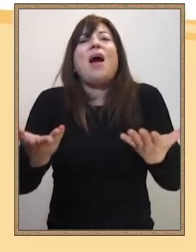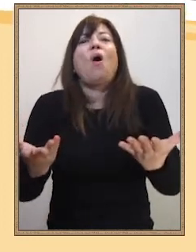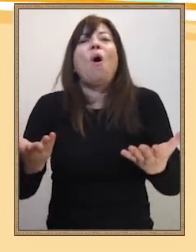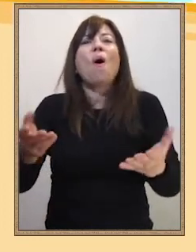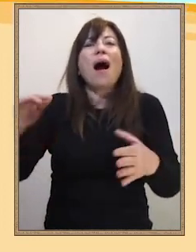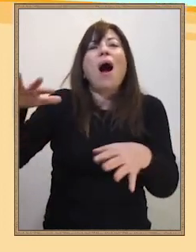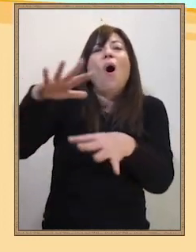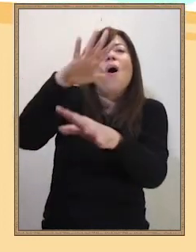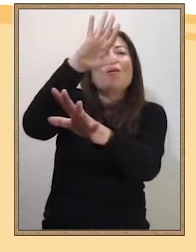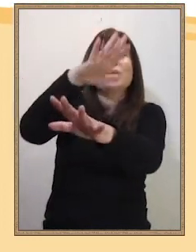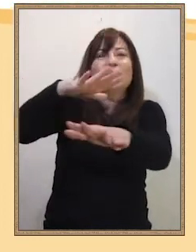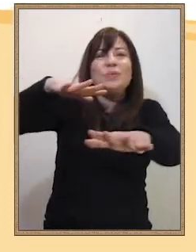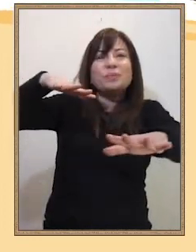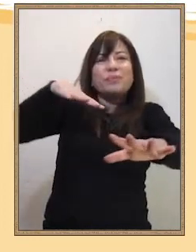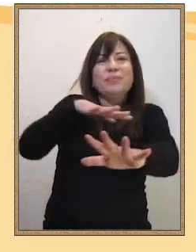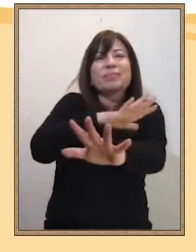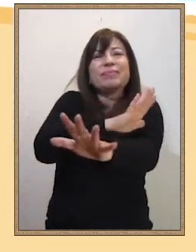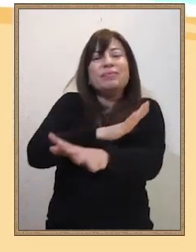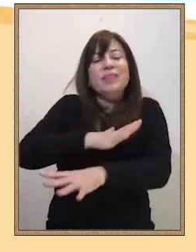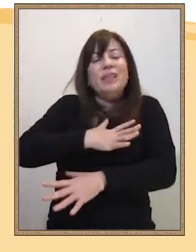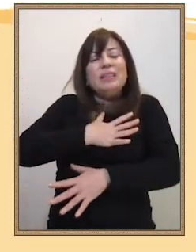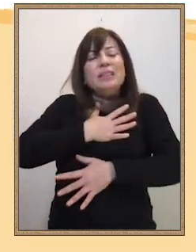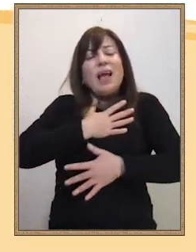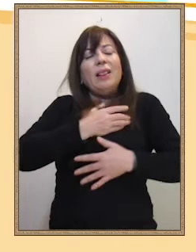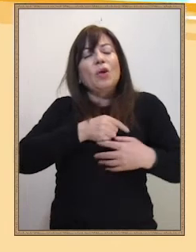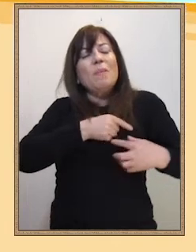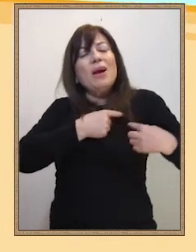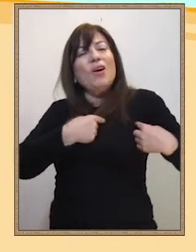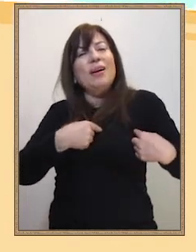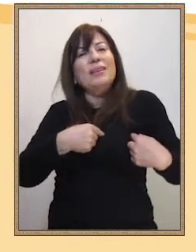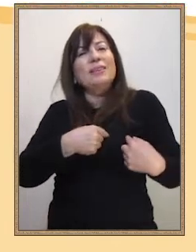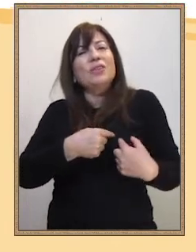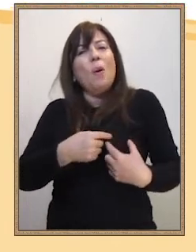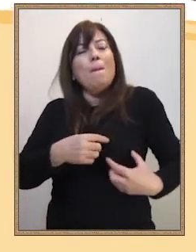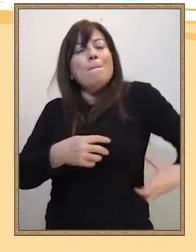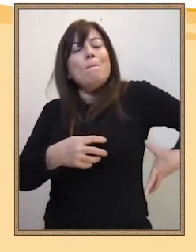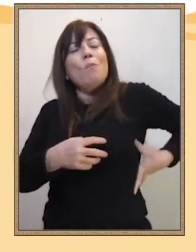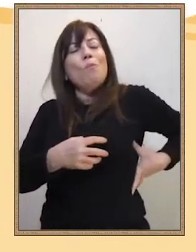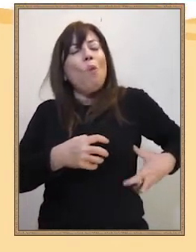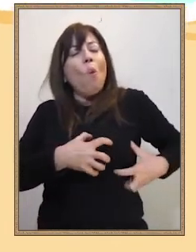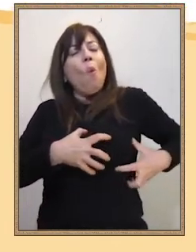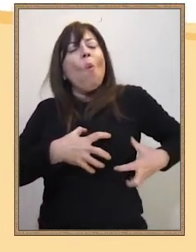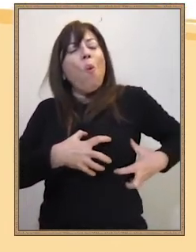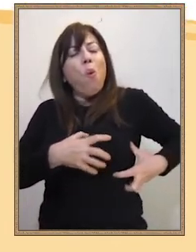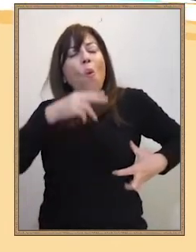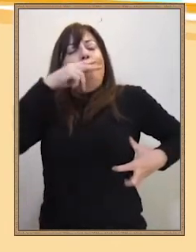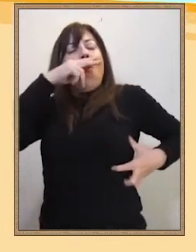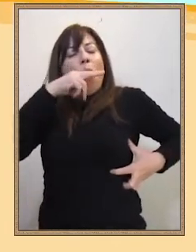océano. Voy sintiendo mi corazón, mis